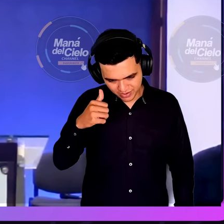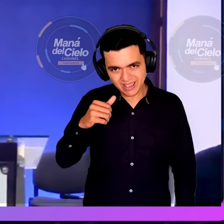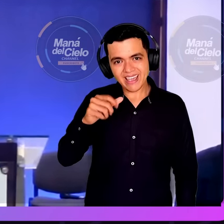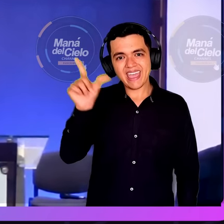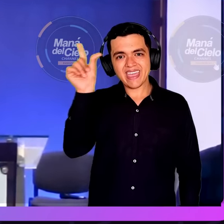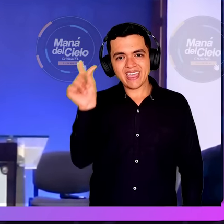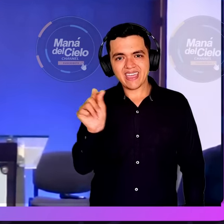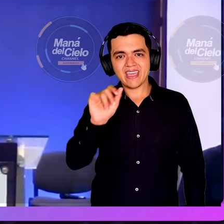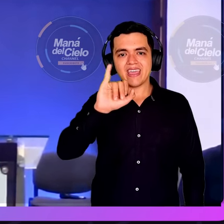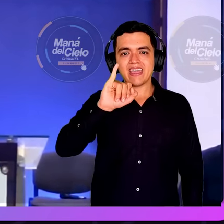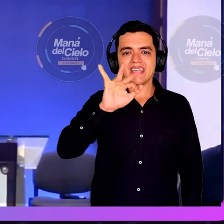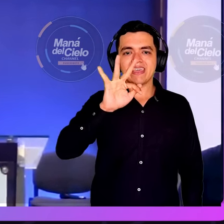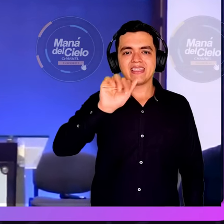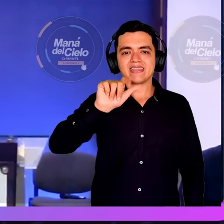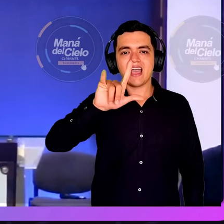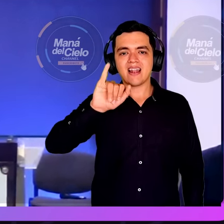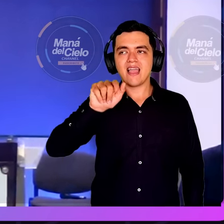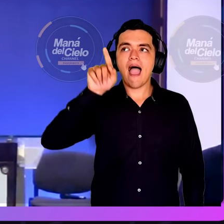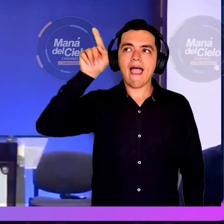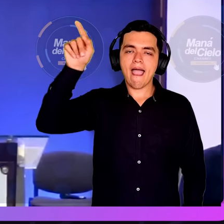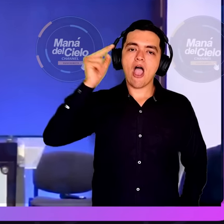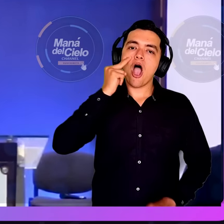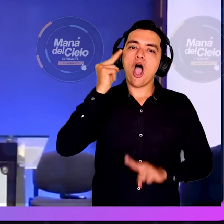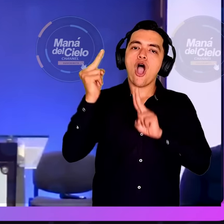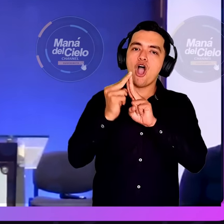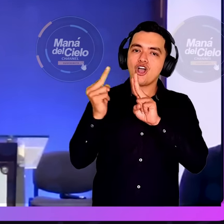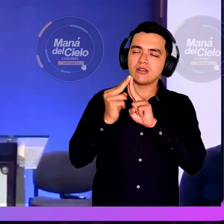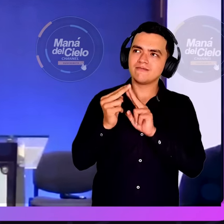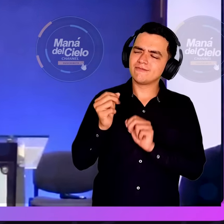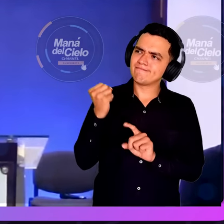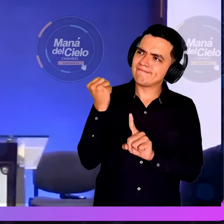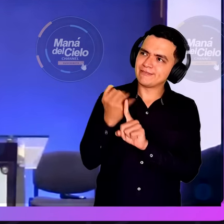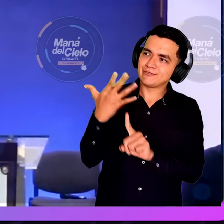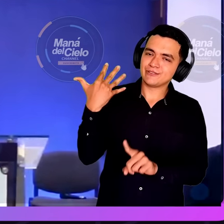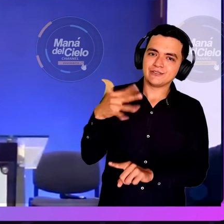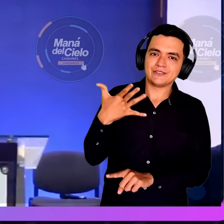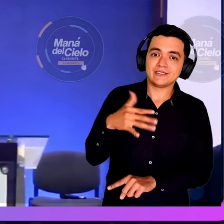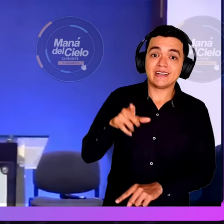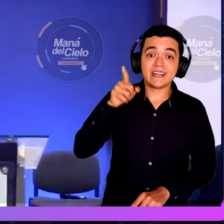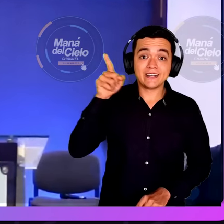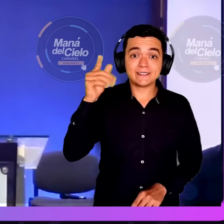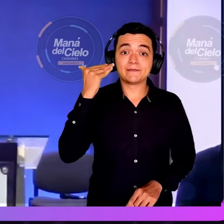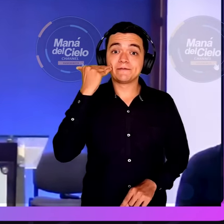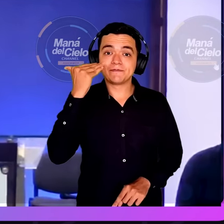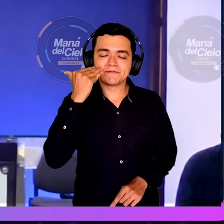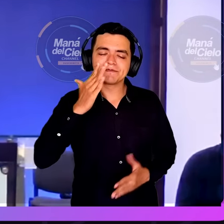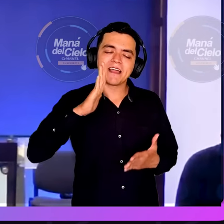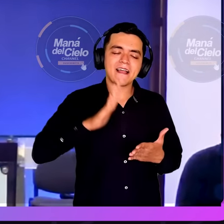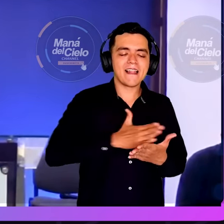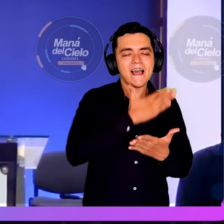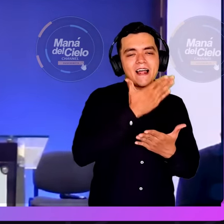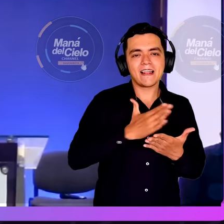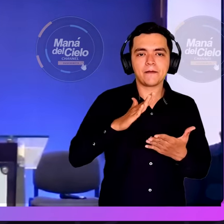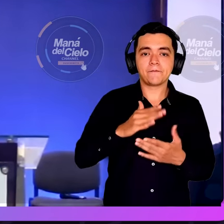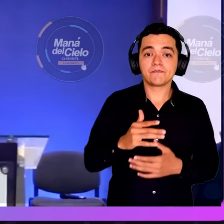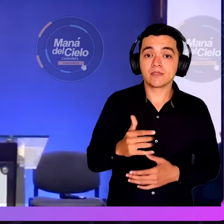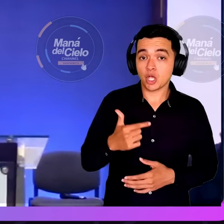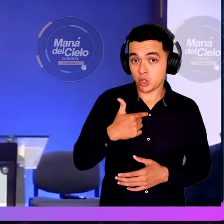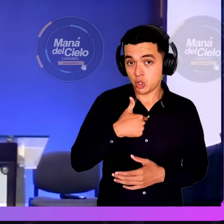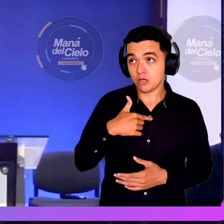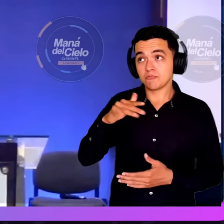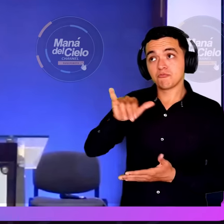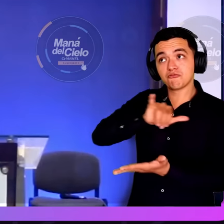otra actividad, su compañía. Pero sabe que cuando uno está en la compañía de Él, uno dice, Señor, ¿yo cómo me voy a quedar quieta? No, aquí hay mucho